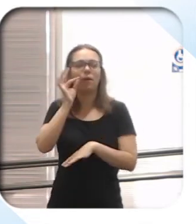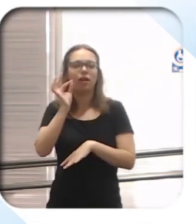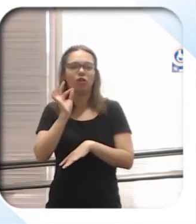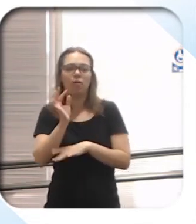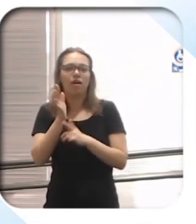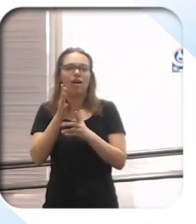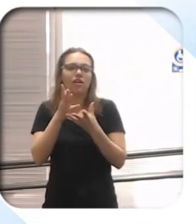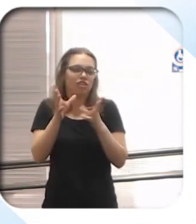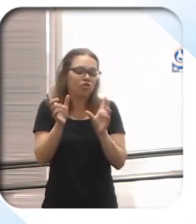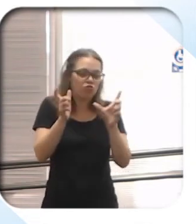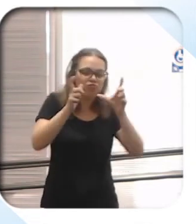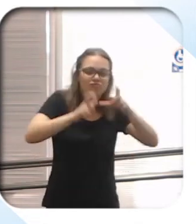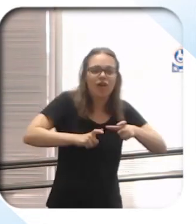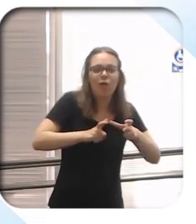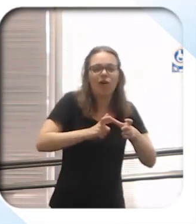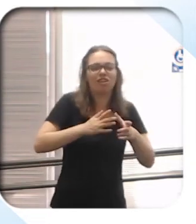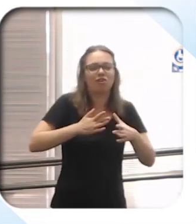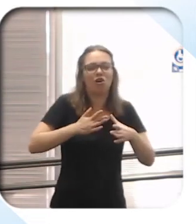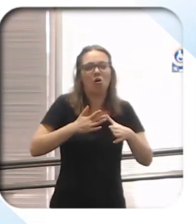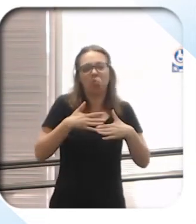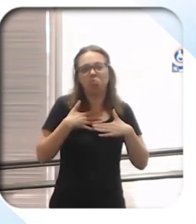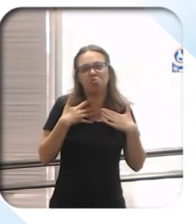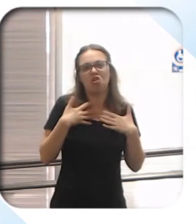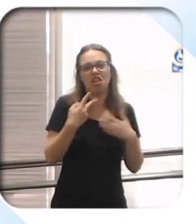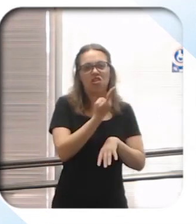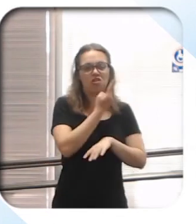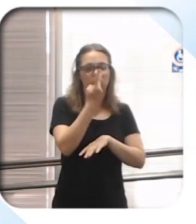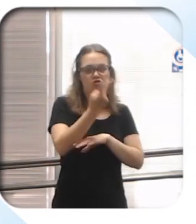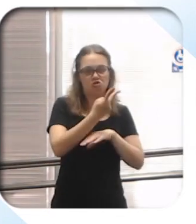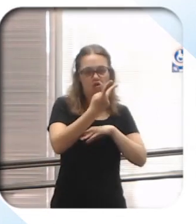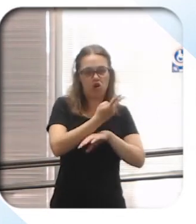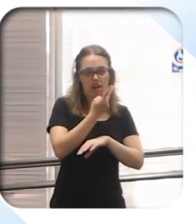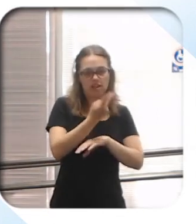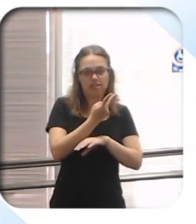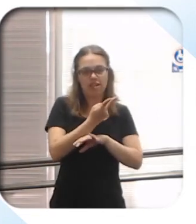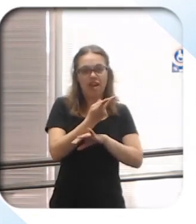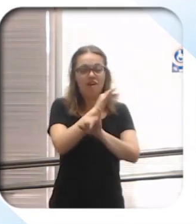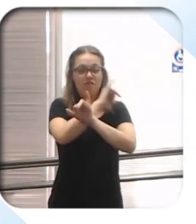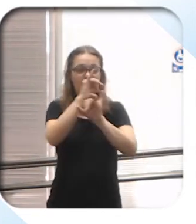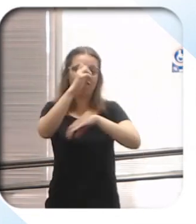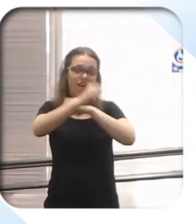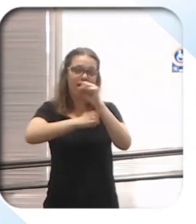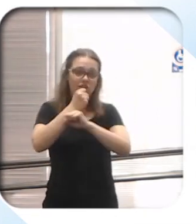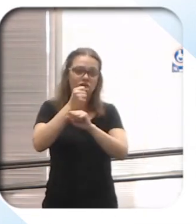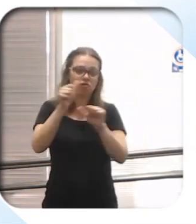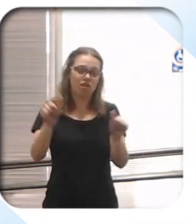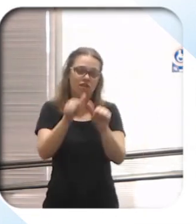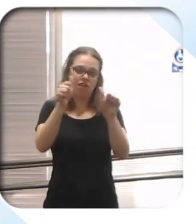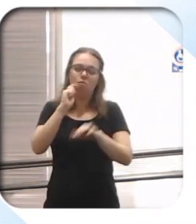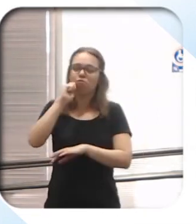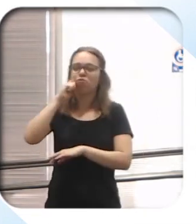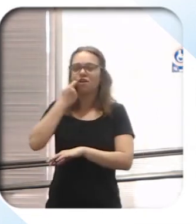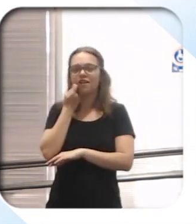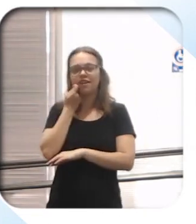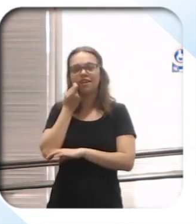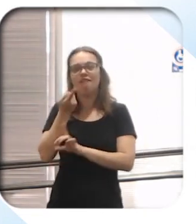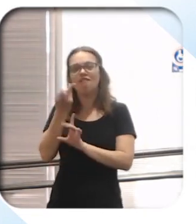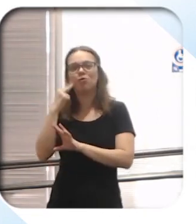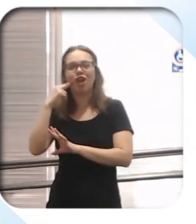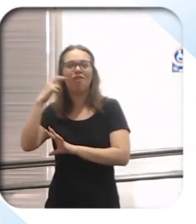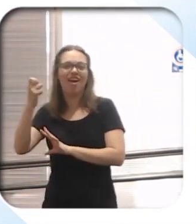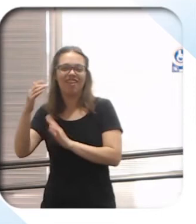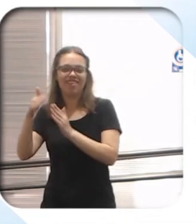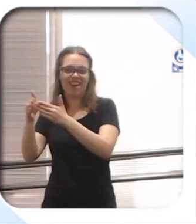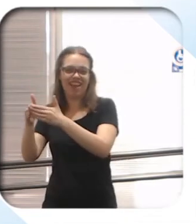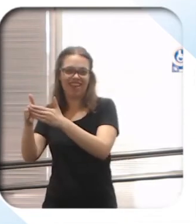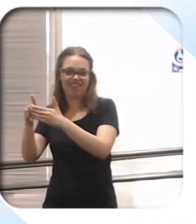es un encuentro grato de 2 horas. A fin de año hacemos una actividad muy linda, que vamos al boliche de la esquina